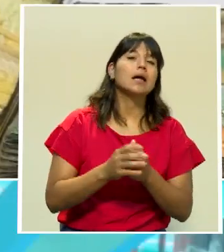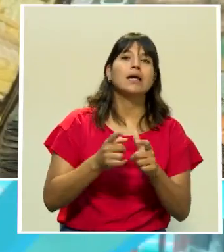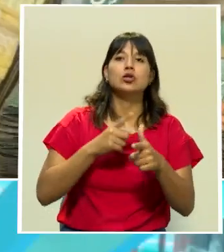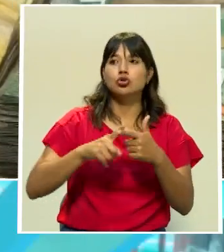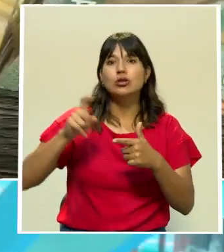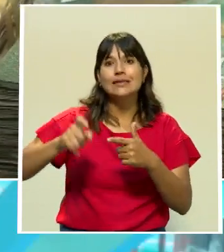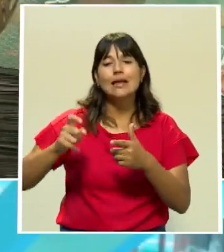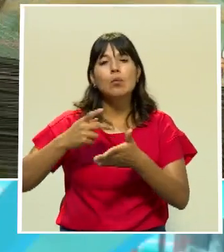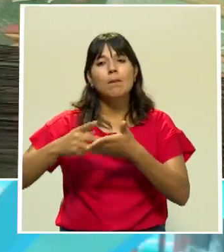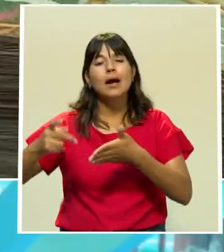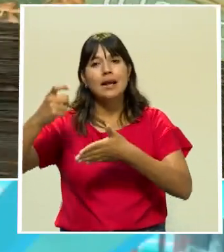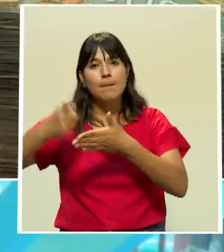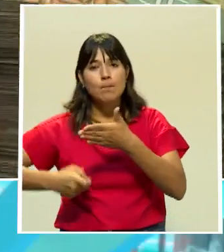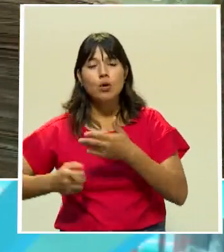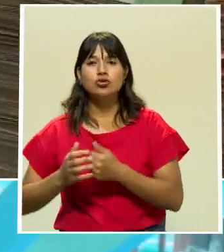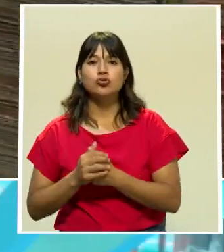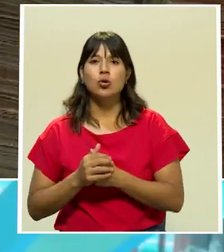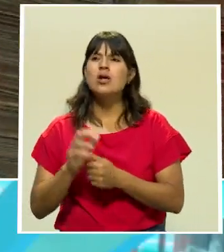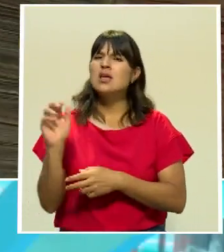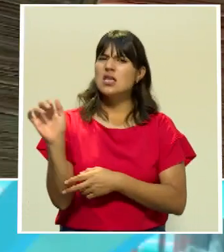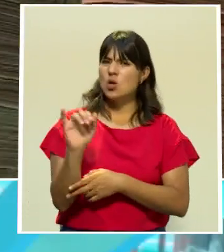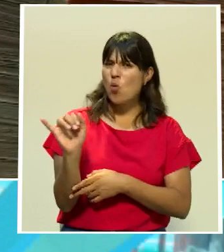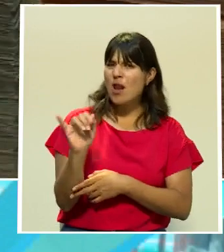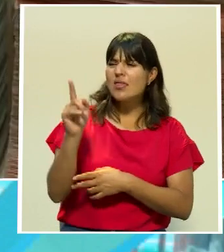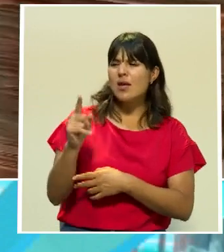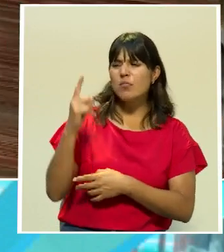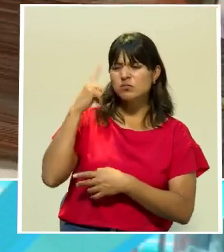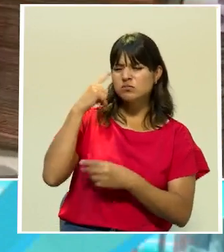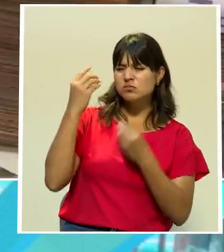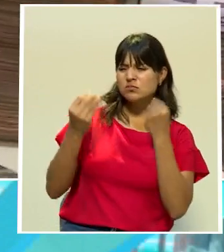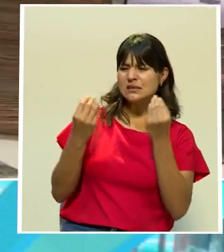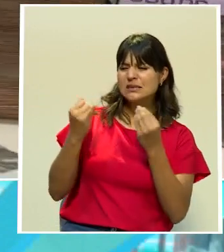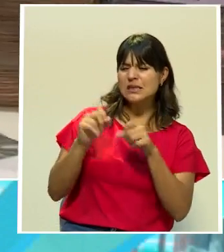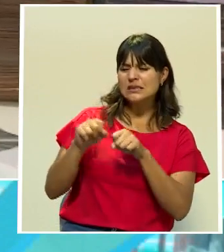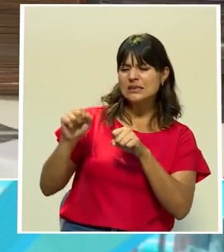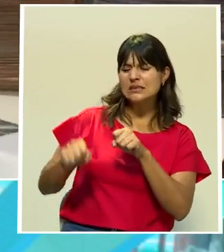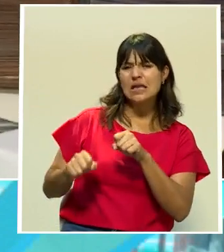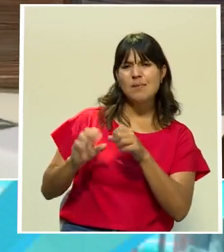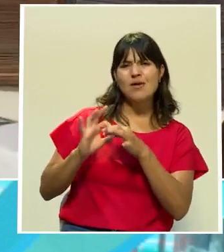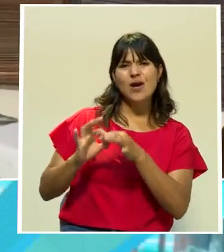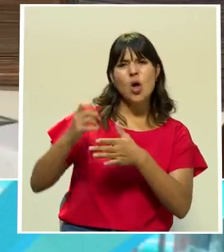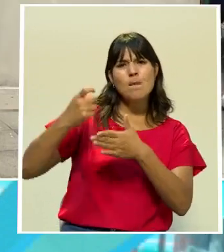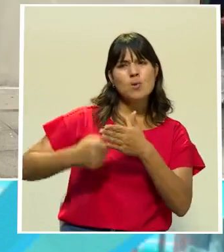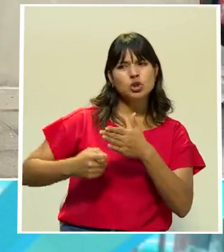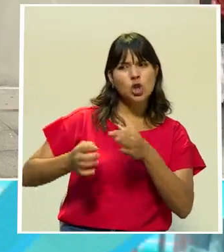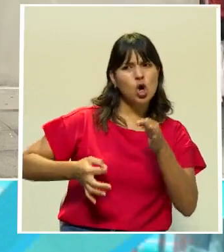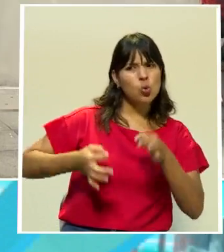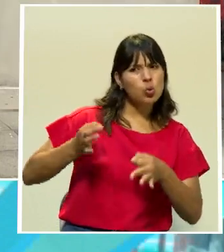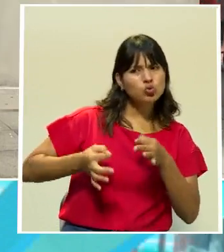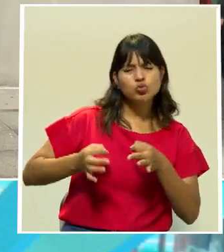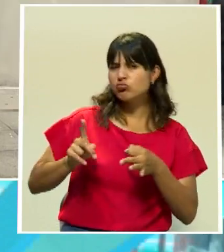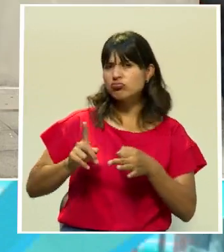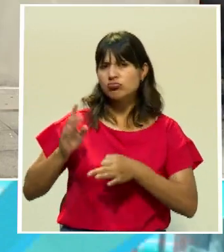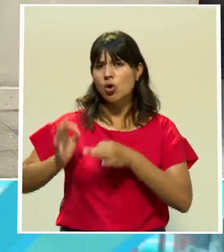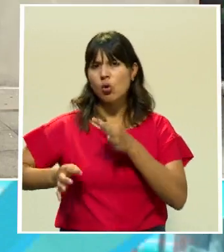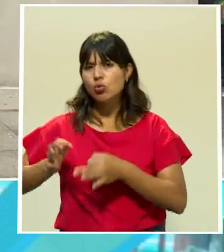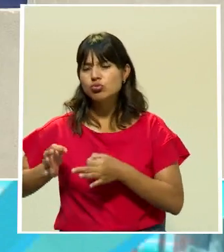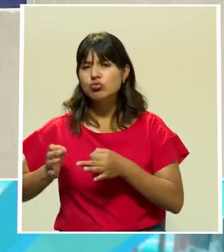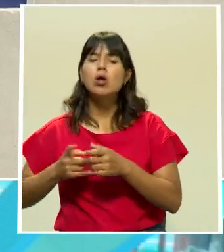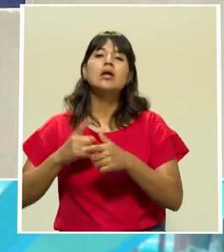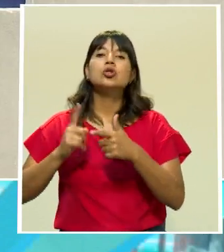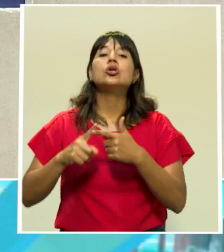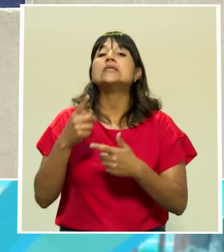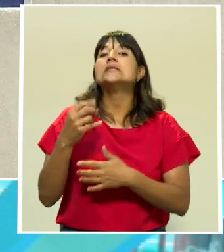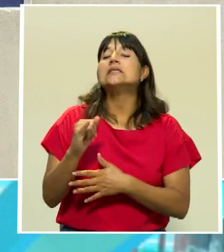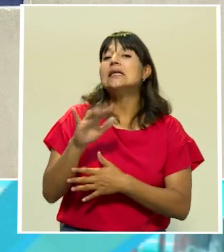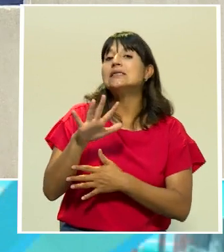es si nuestro sistema de tributación es justo o no es justo. Entonces, por ejemplo, en una economía donde el 50% del